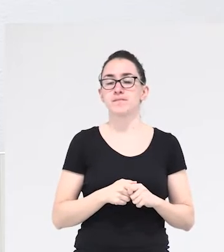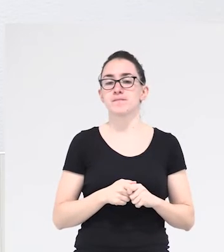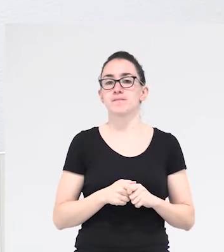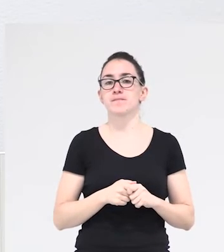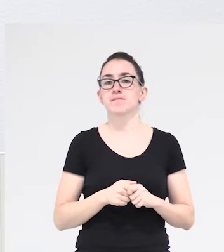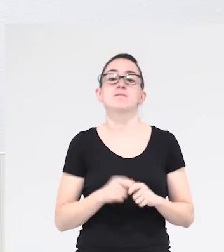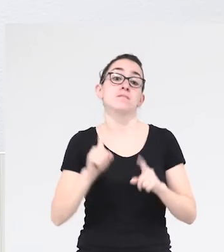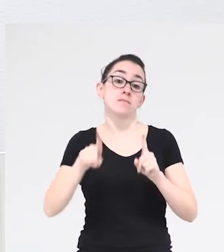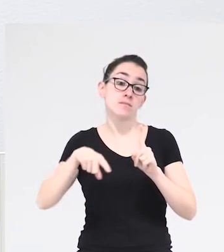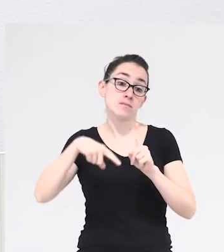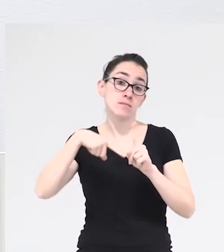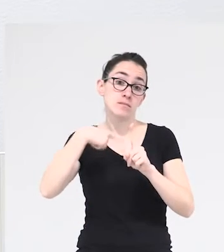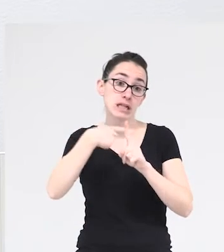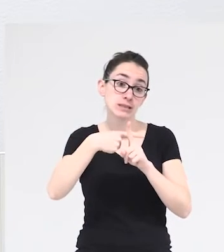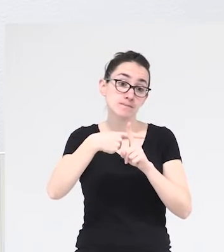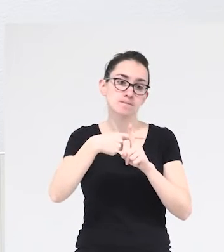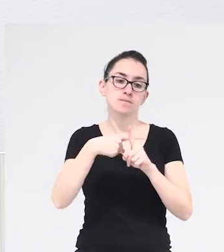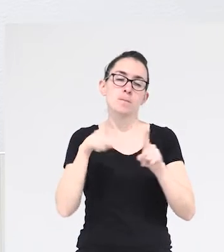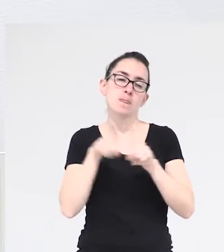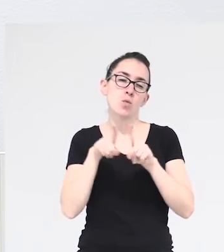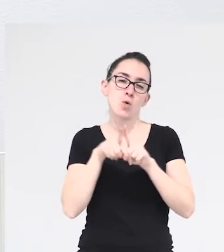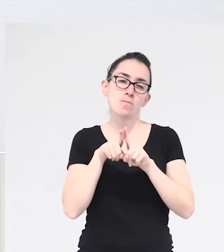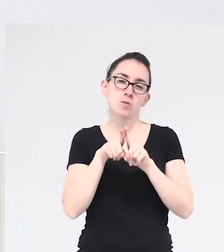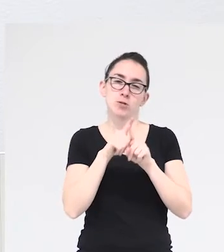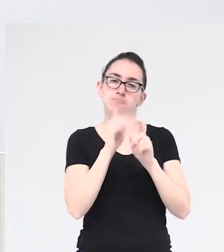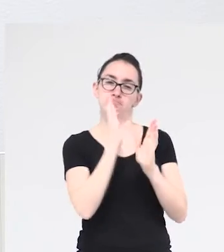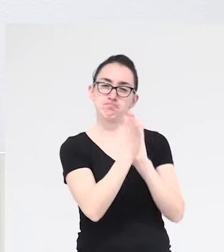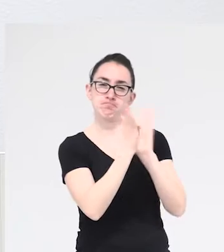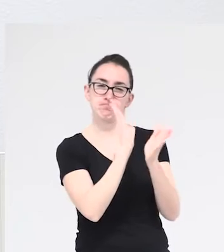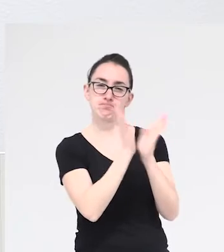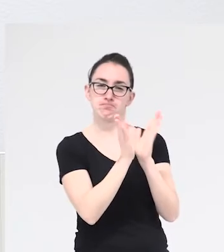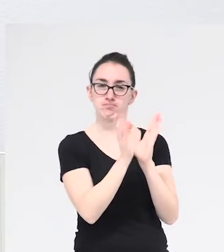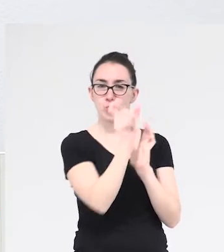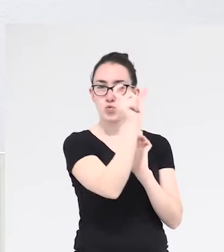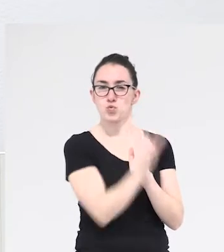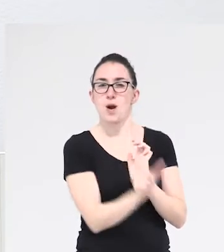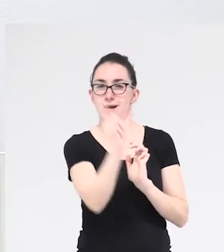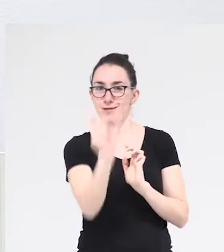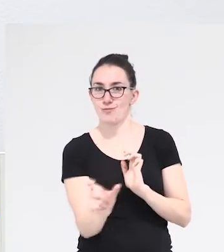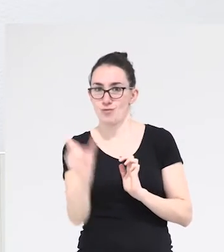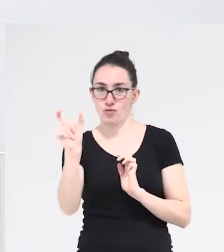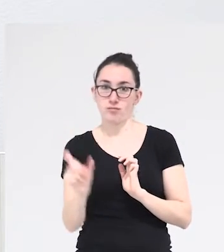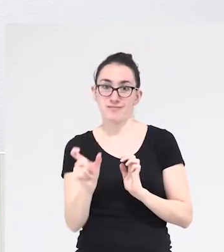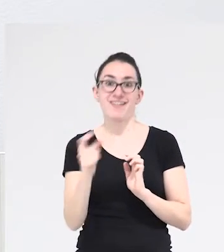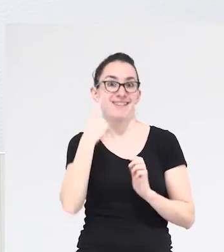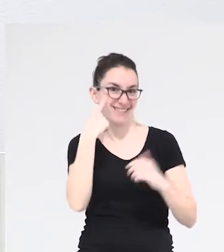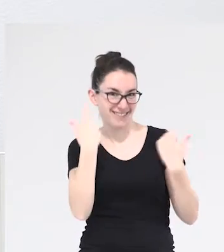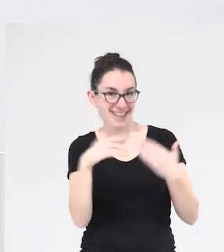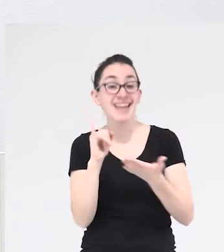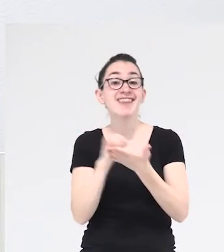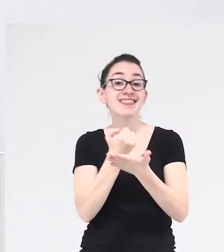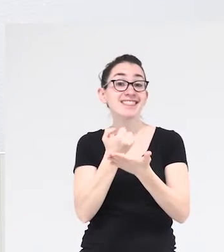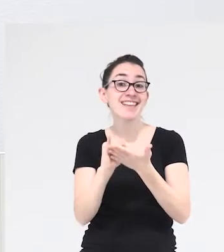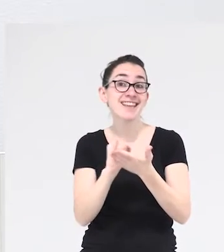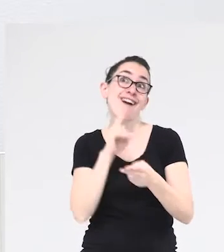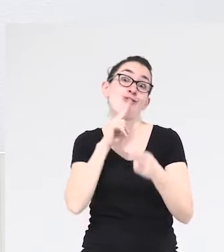convierte en una forma regimentadora del cuerpo. Y fíjense que de hecho se habla de estar a régimen, ¿no? Cuando se está a dieta se habla de